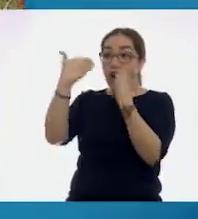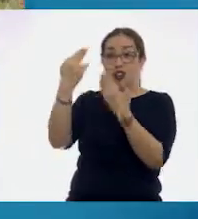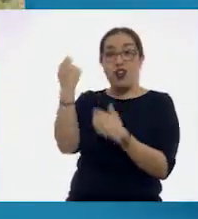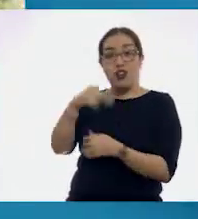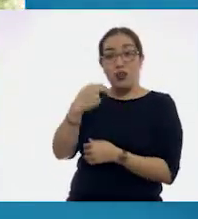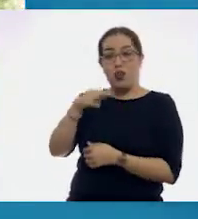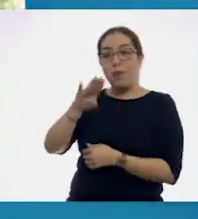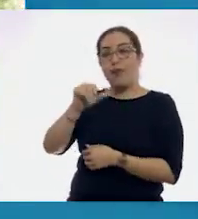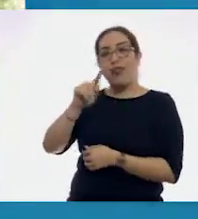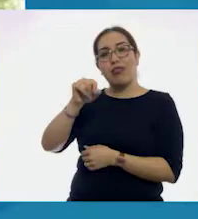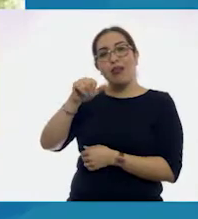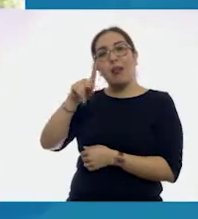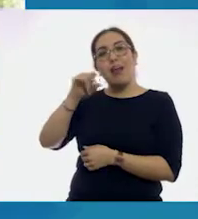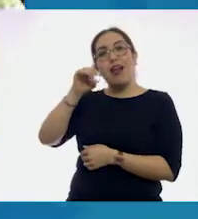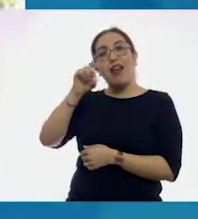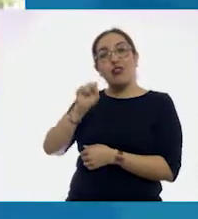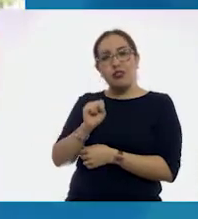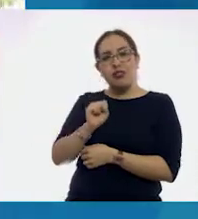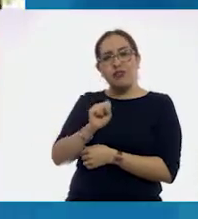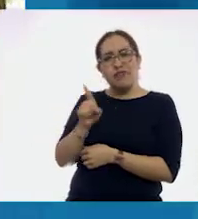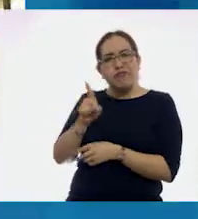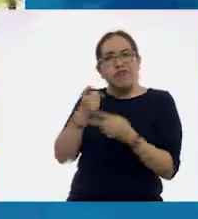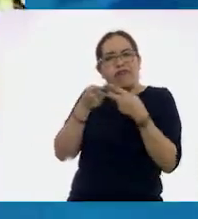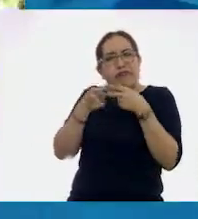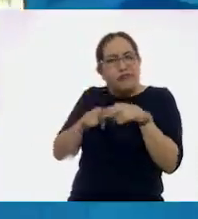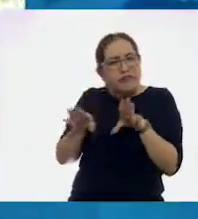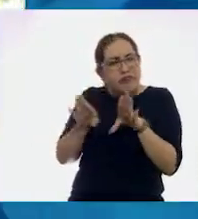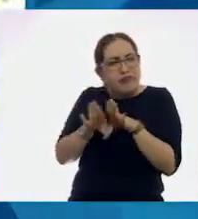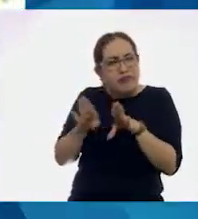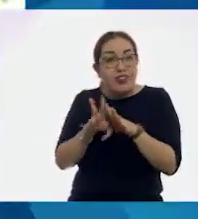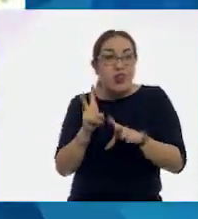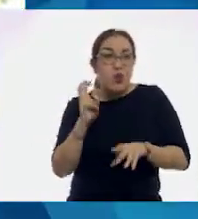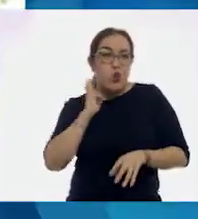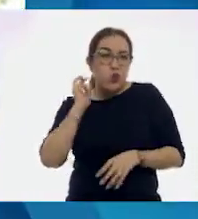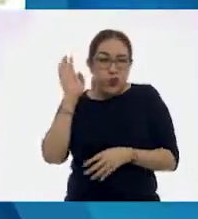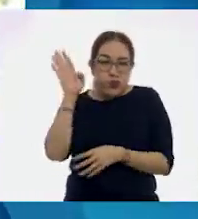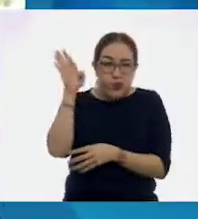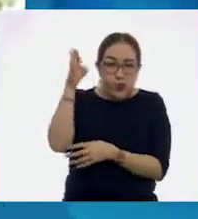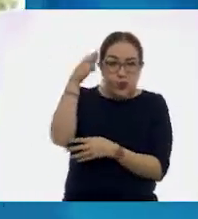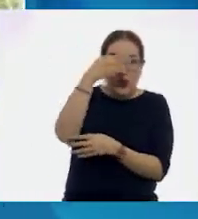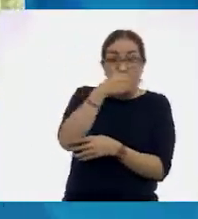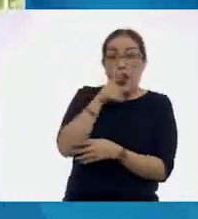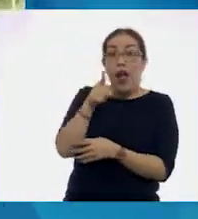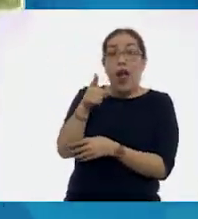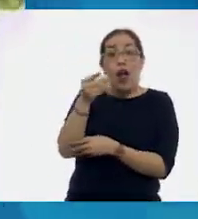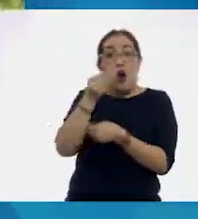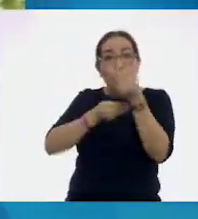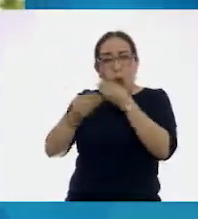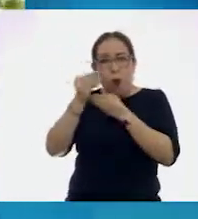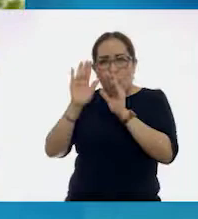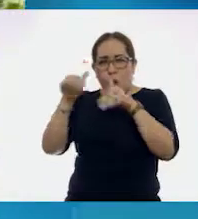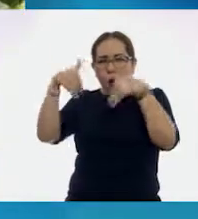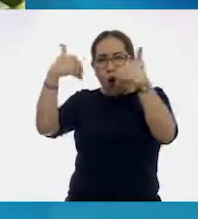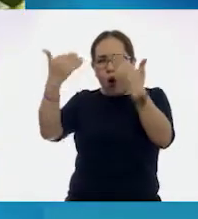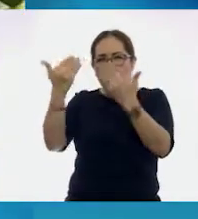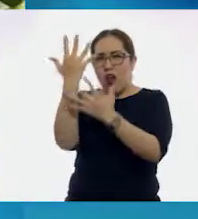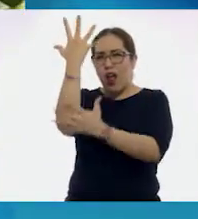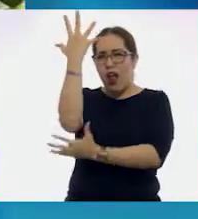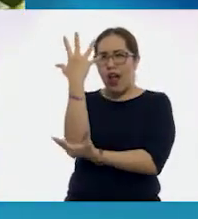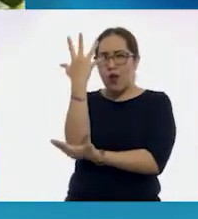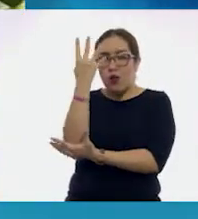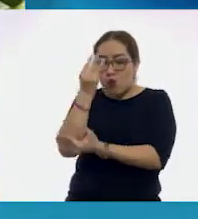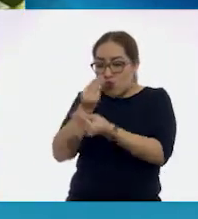matapalo. Todo comienza cuando los murciélagos se comen los frutos del matapalo. Mientras van